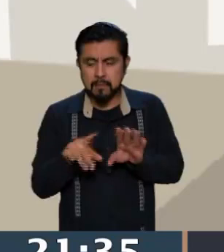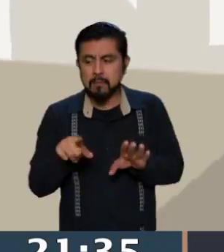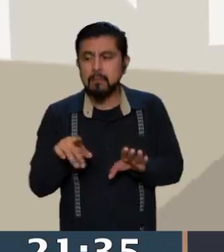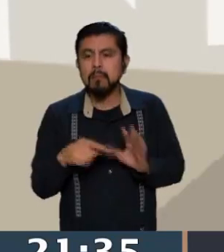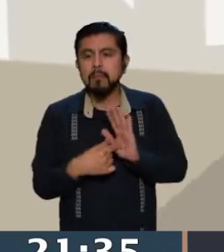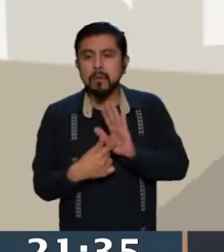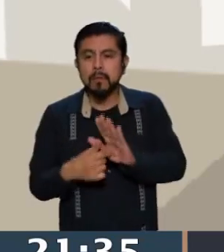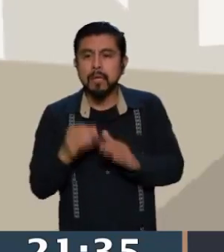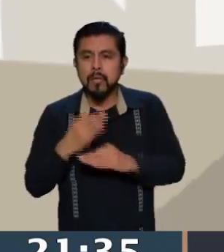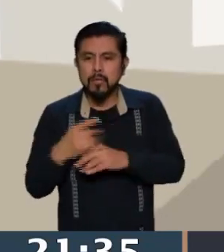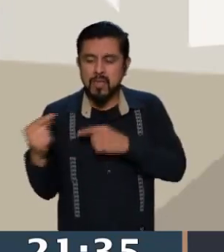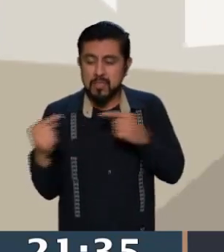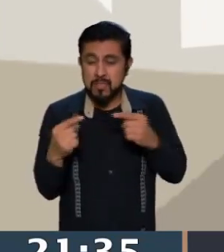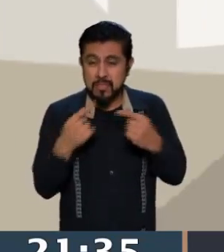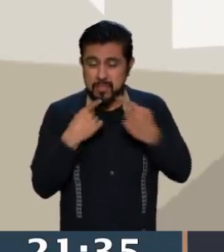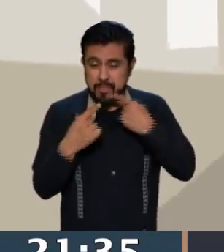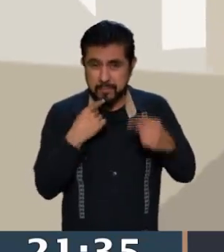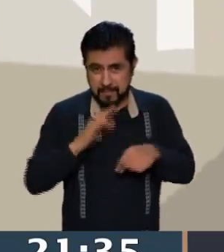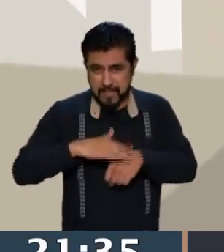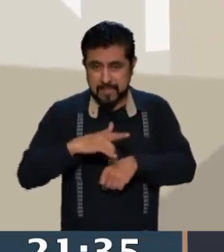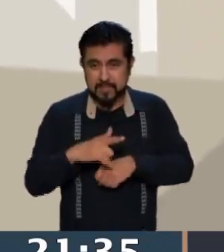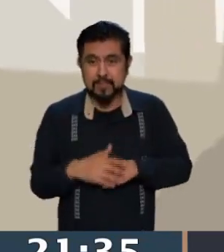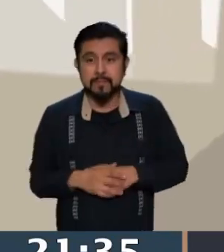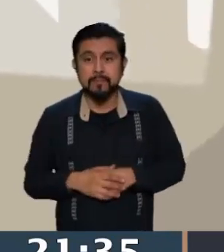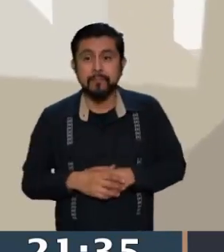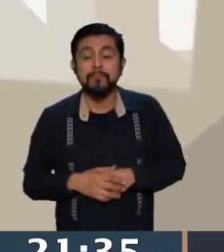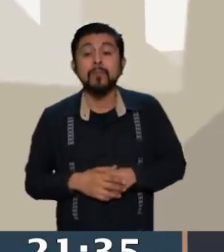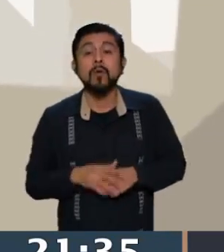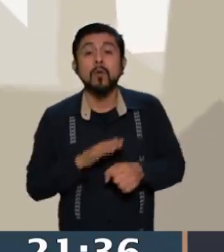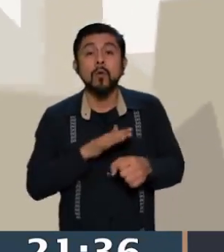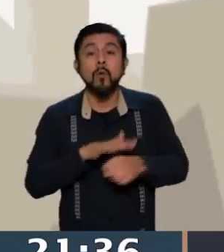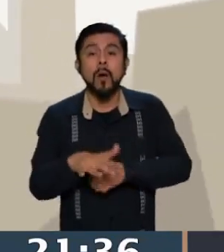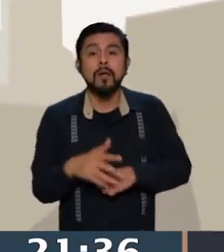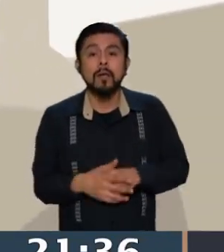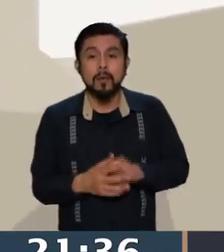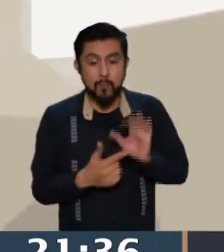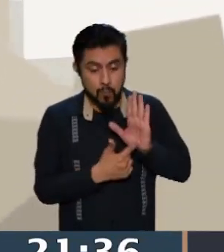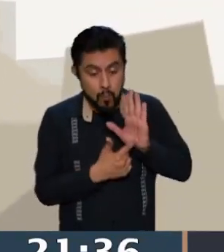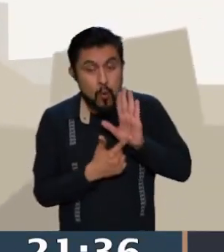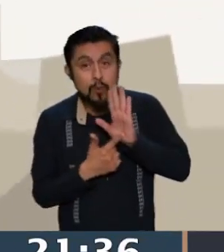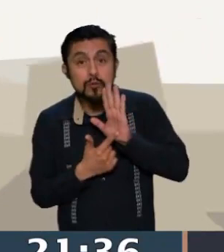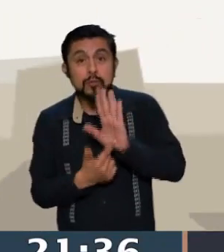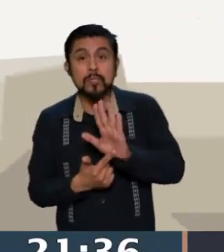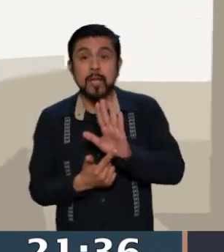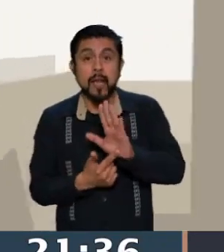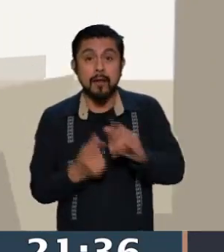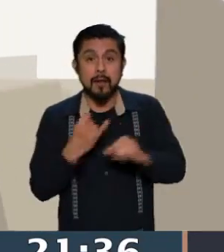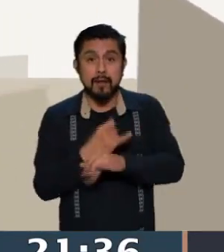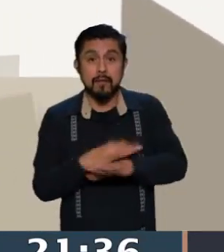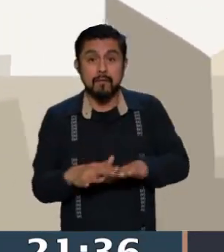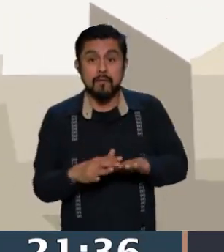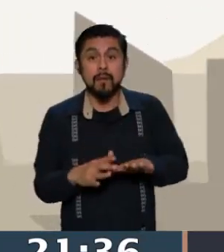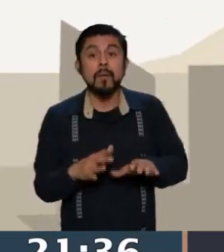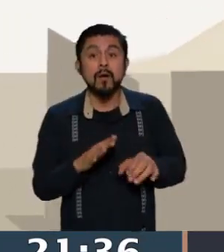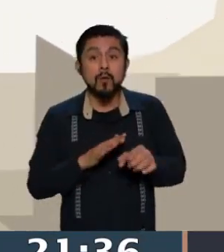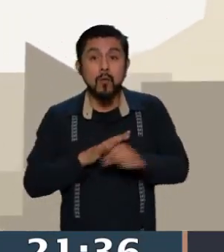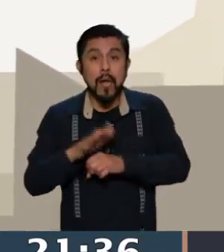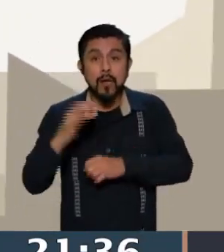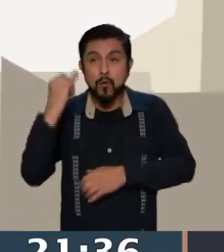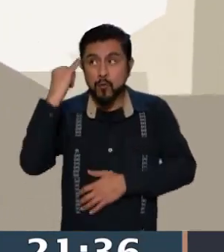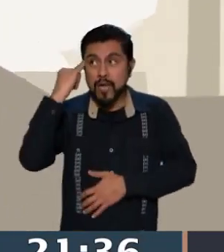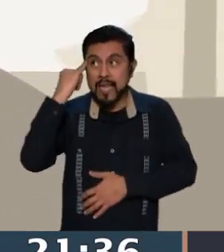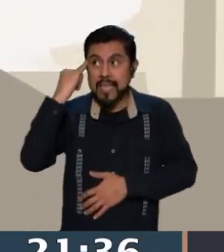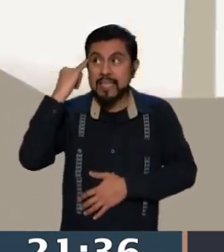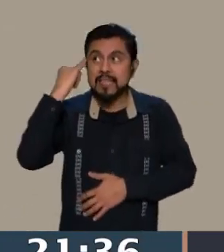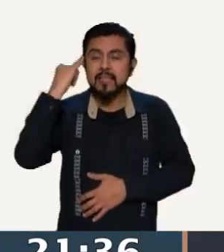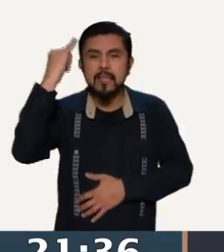gran debate, venga por ahí, es que sustentan y muestran ya lo que significa una ideología atrás